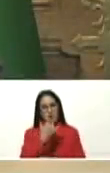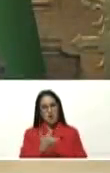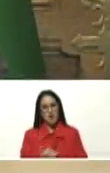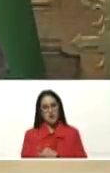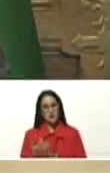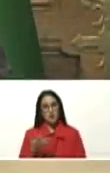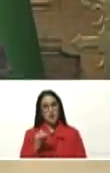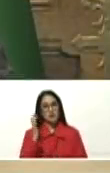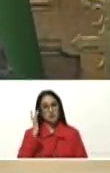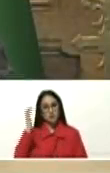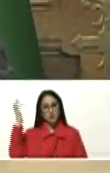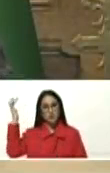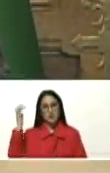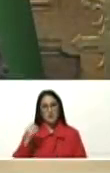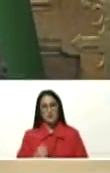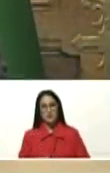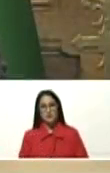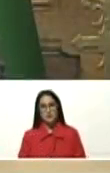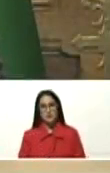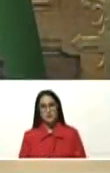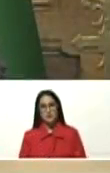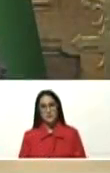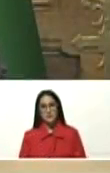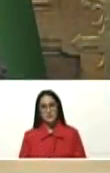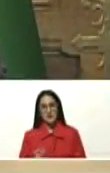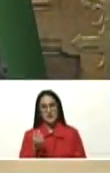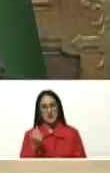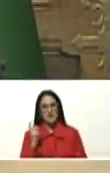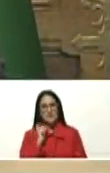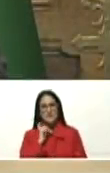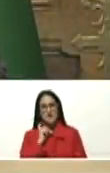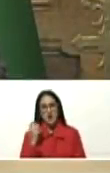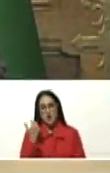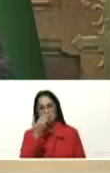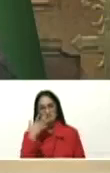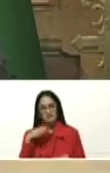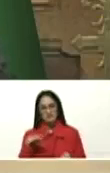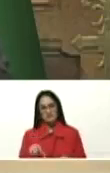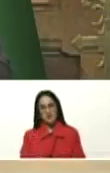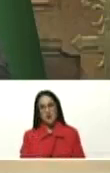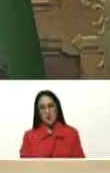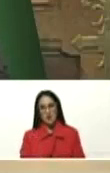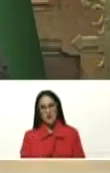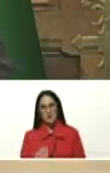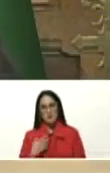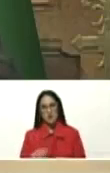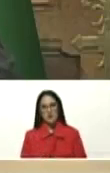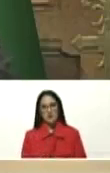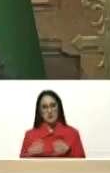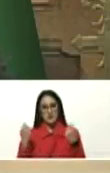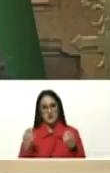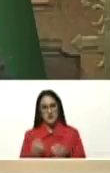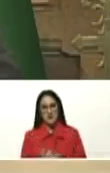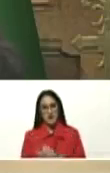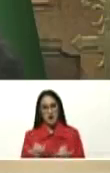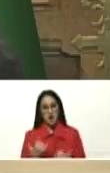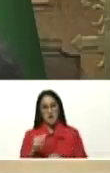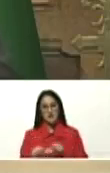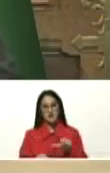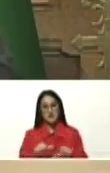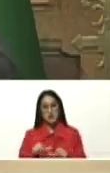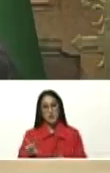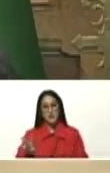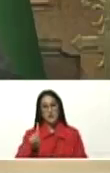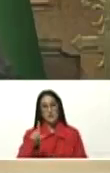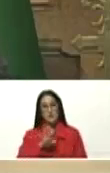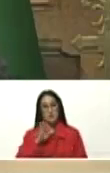sueños. Y ningún viejo colonialismo, ningún viejo esclavismo podrá quitarnos ahora en el siglo XXI